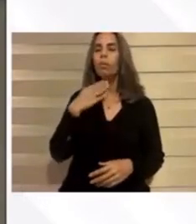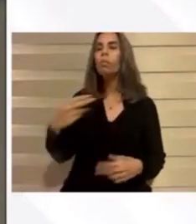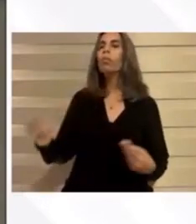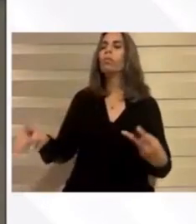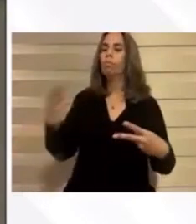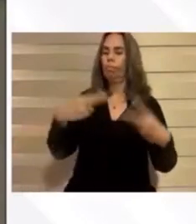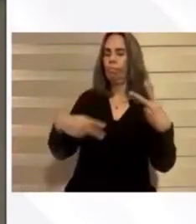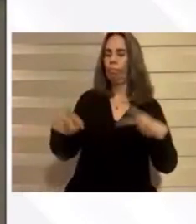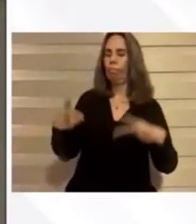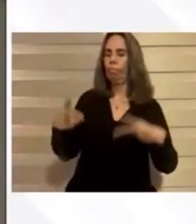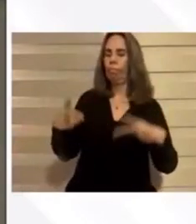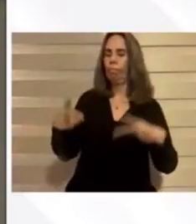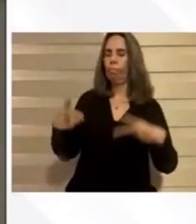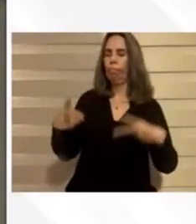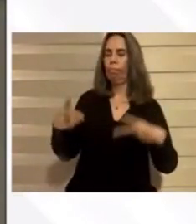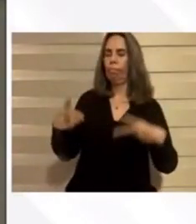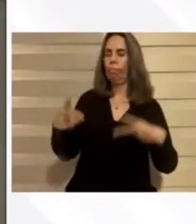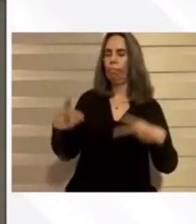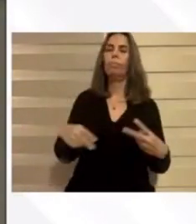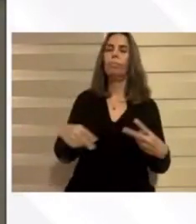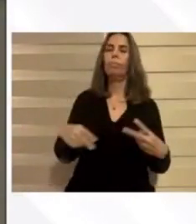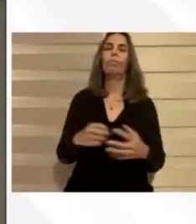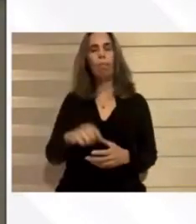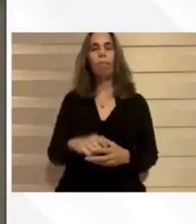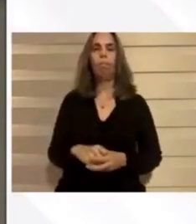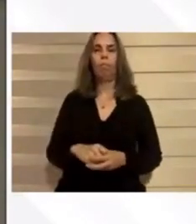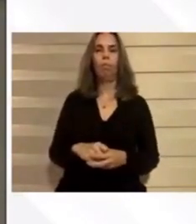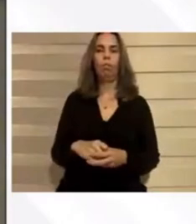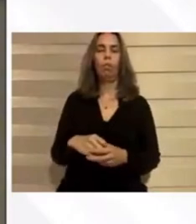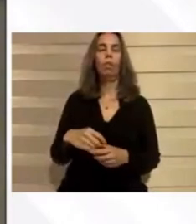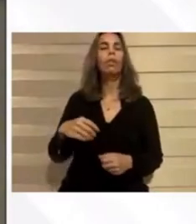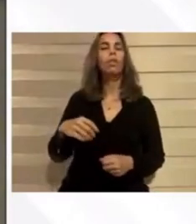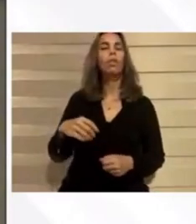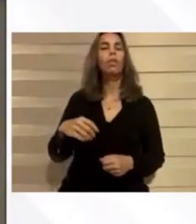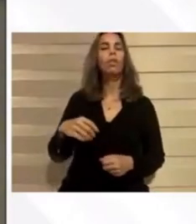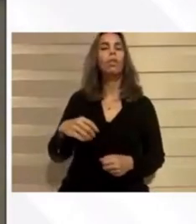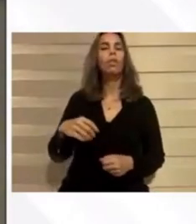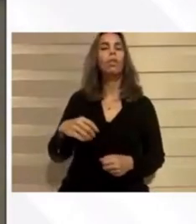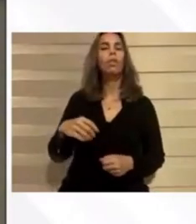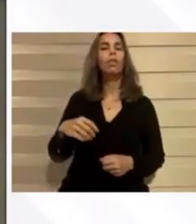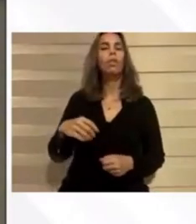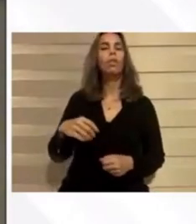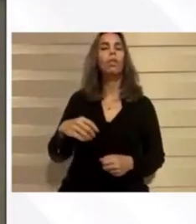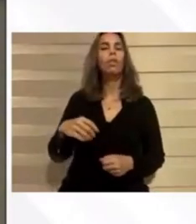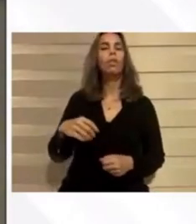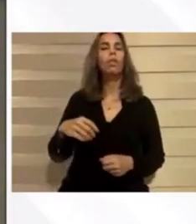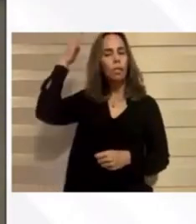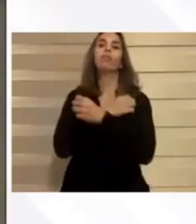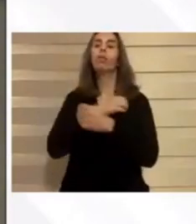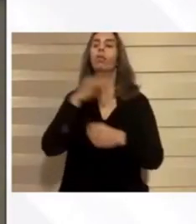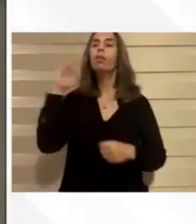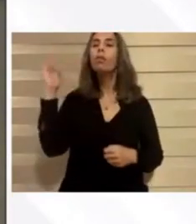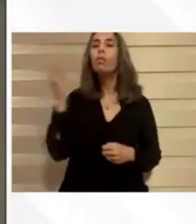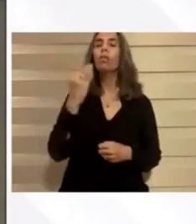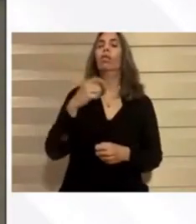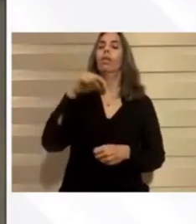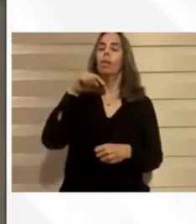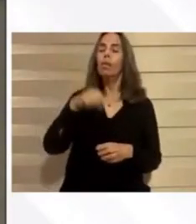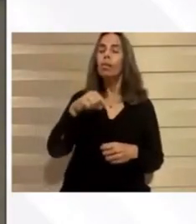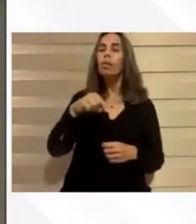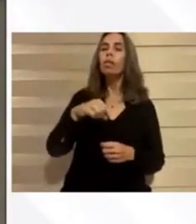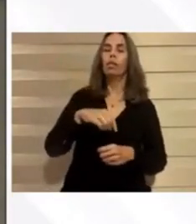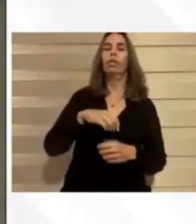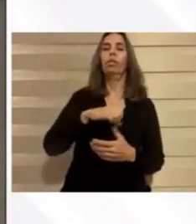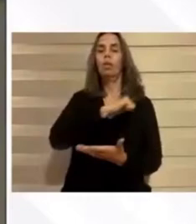de Educación Pública, a través de la Autoridad Educativa Federal en la Ciudad de México, en colaboración con la